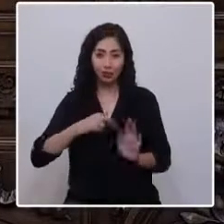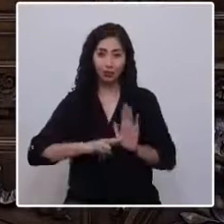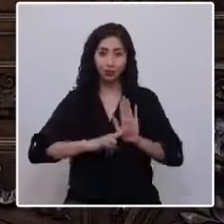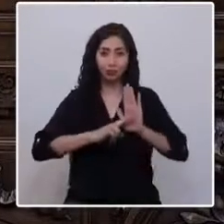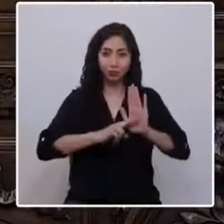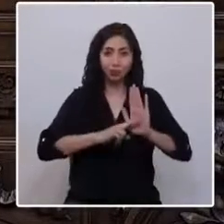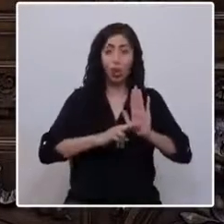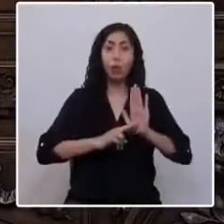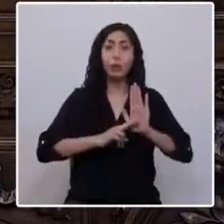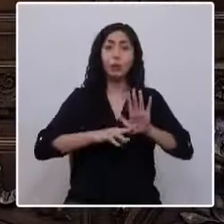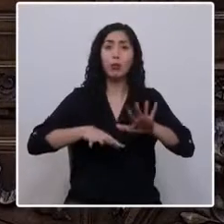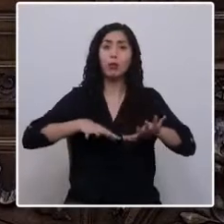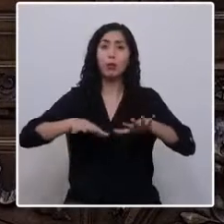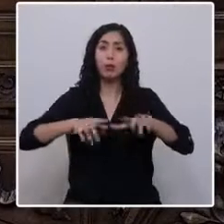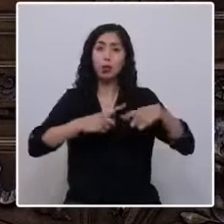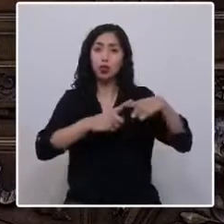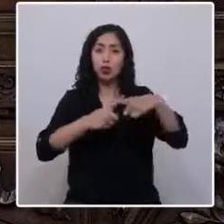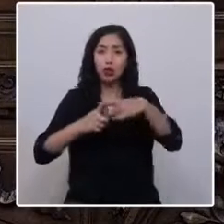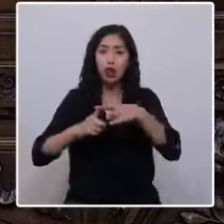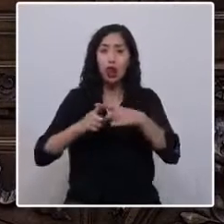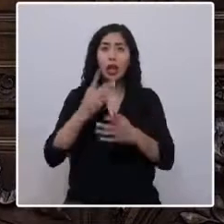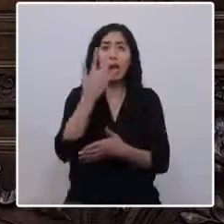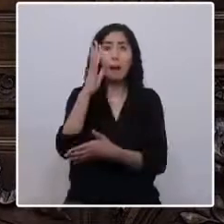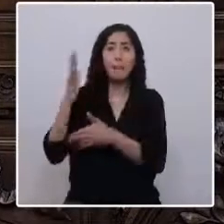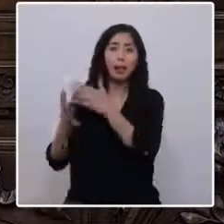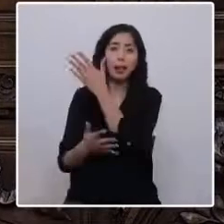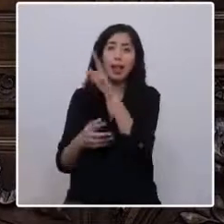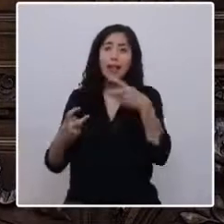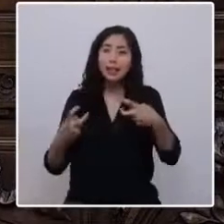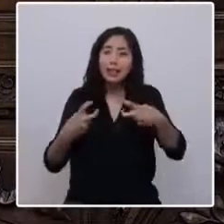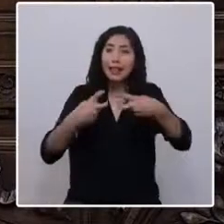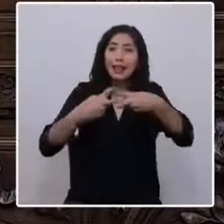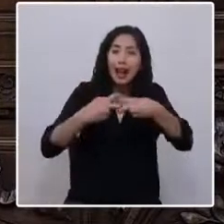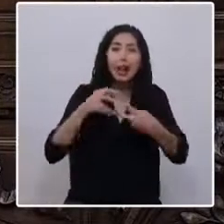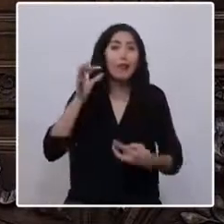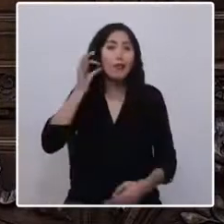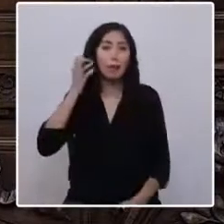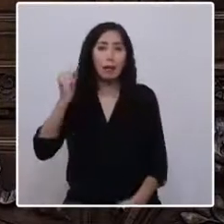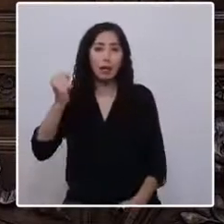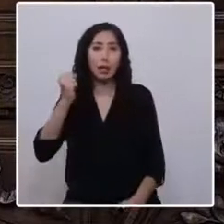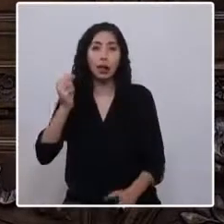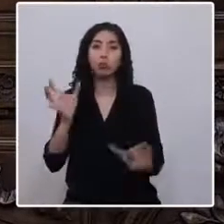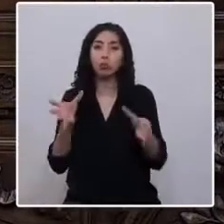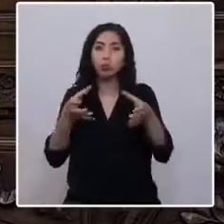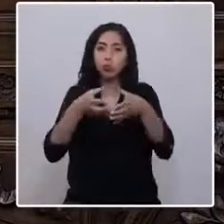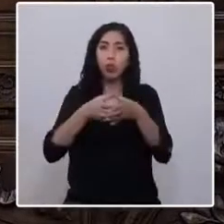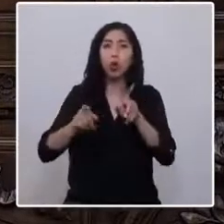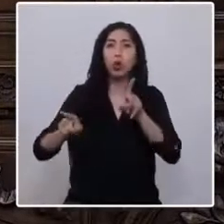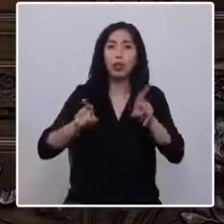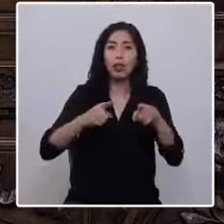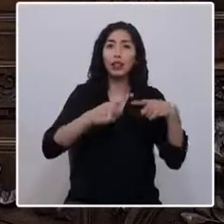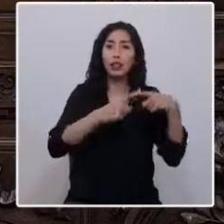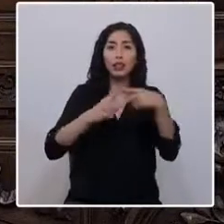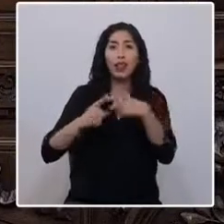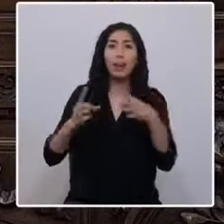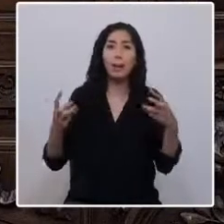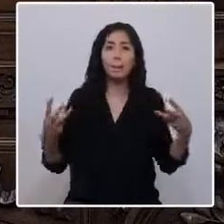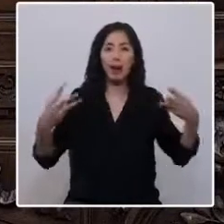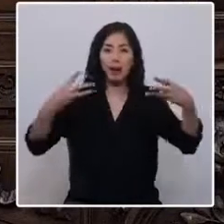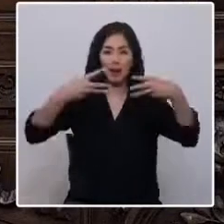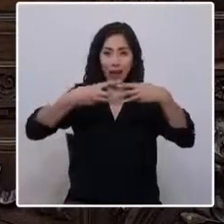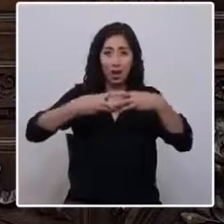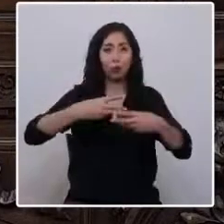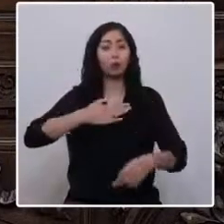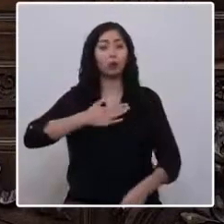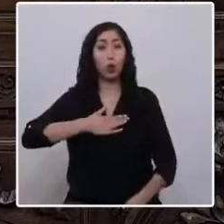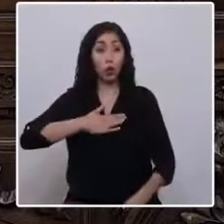movimientos sociales, ambientales, sindicales y feministas, agrupados en la Coordinadora Social de Magallanes. Quisiera